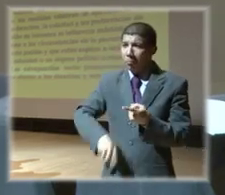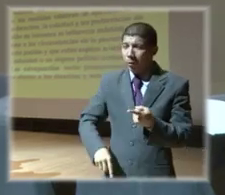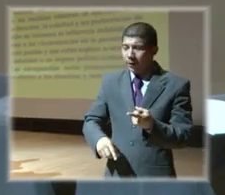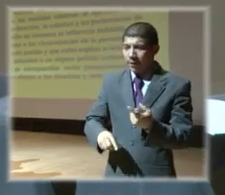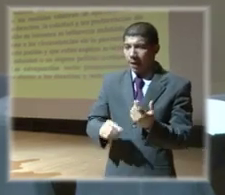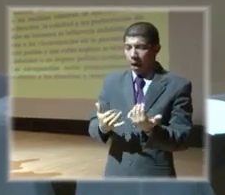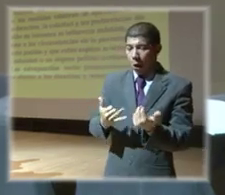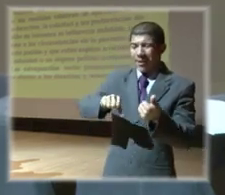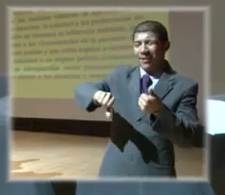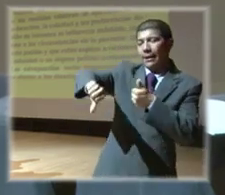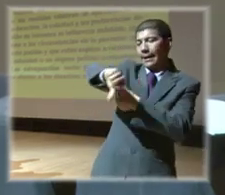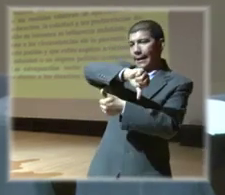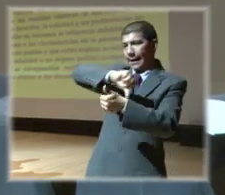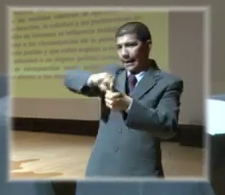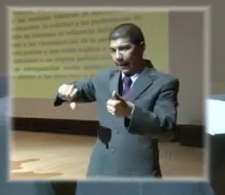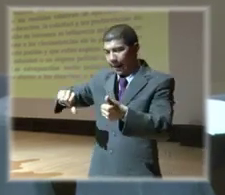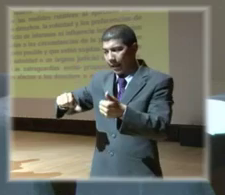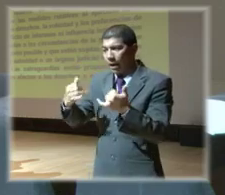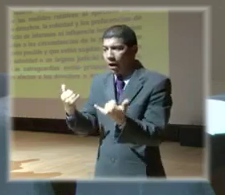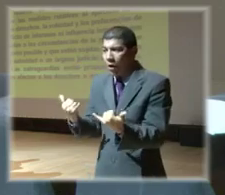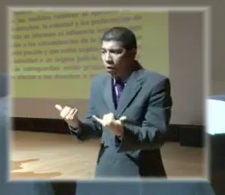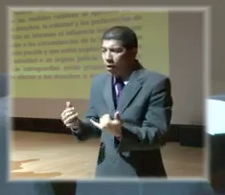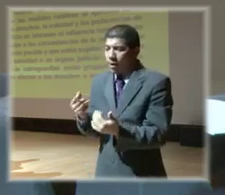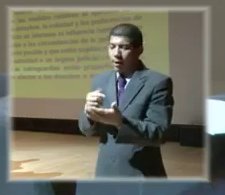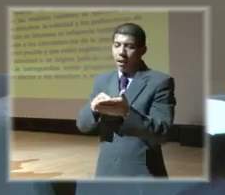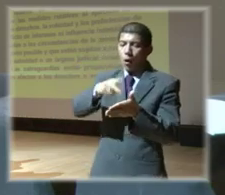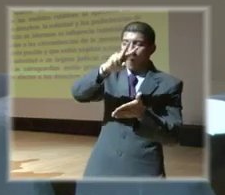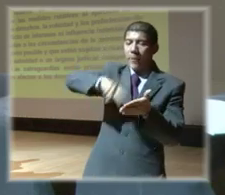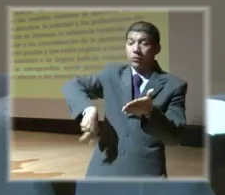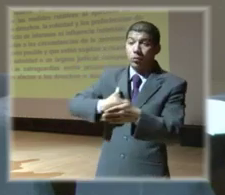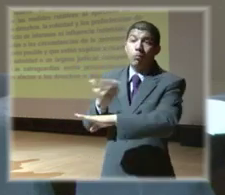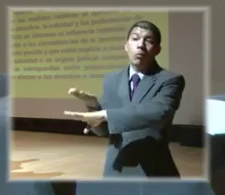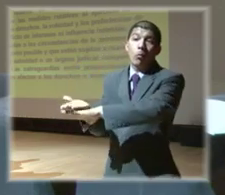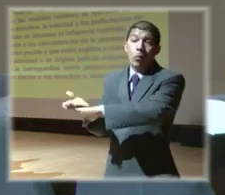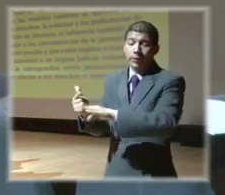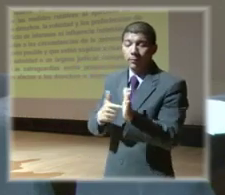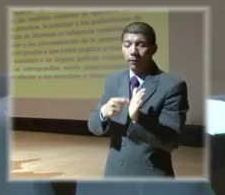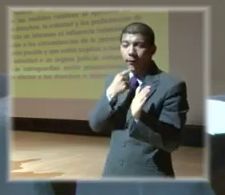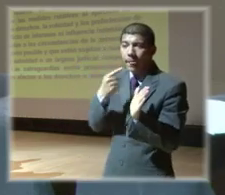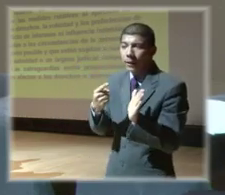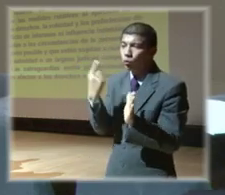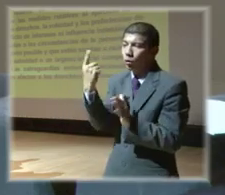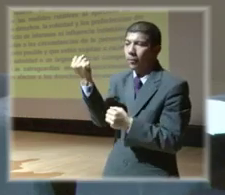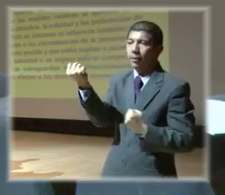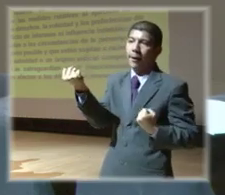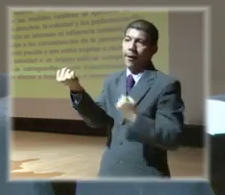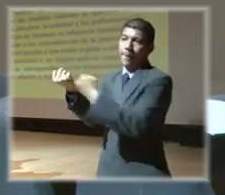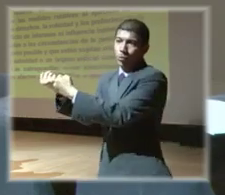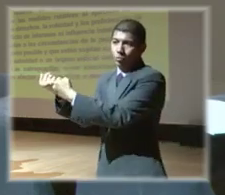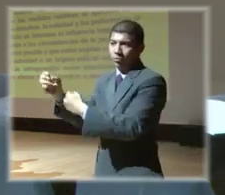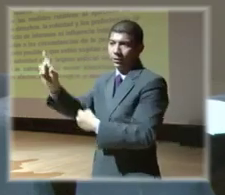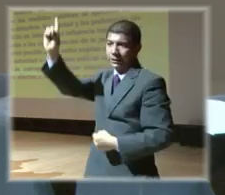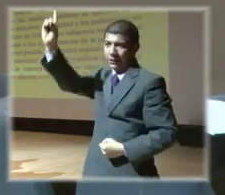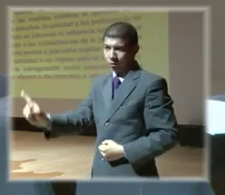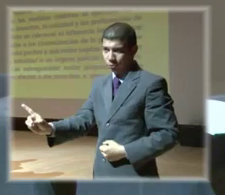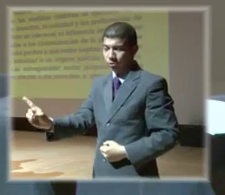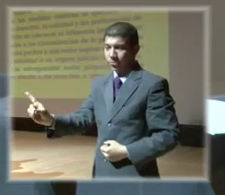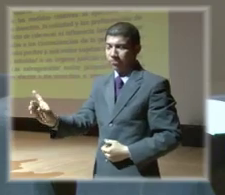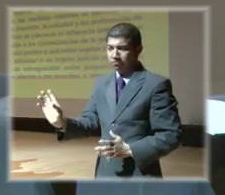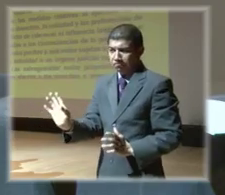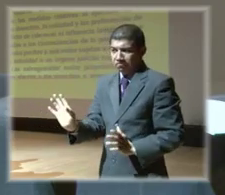de este esquema pasemos a lo que propone la convención, que es un esquema de apoyo en la toma de decisiones. Como